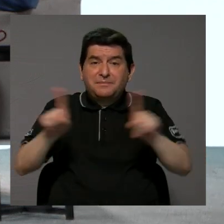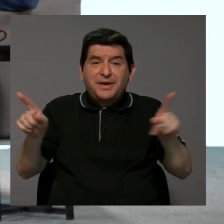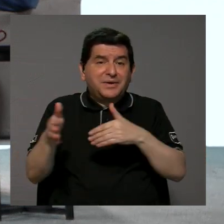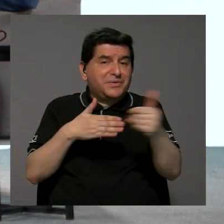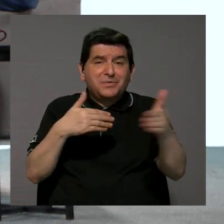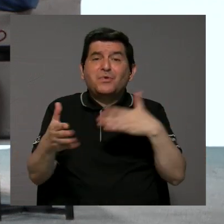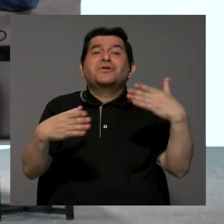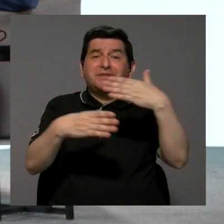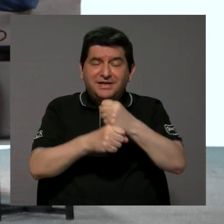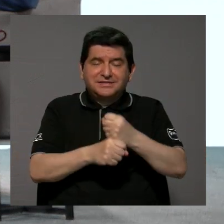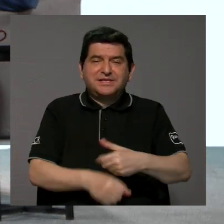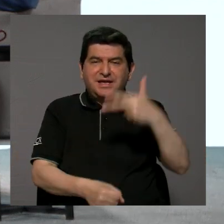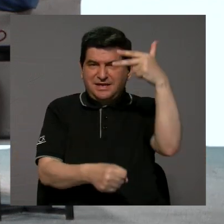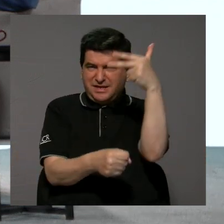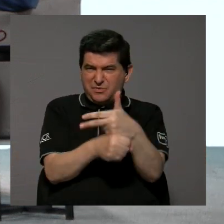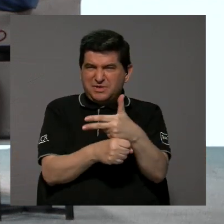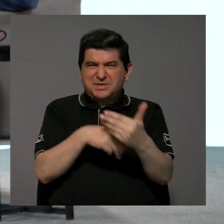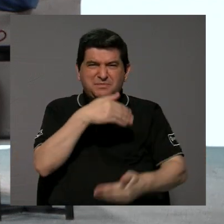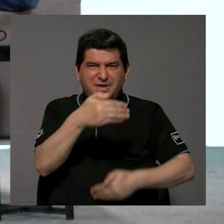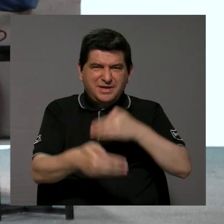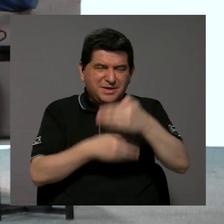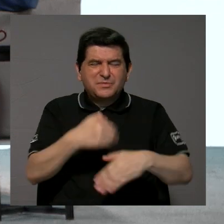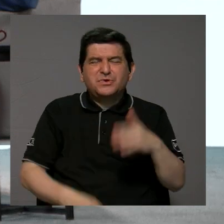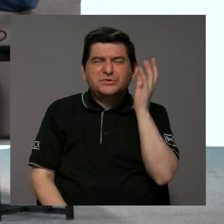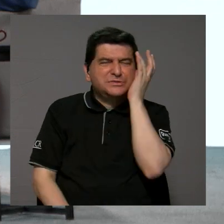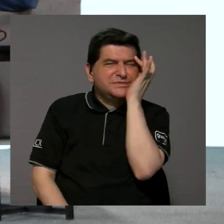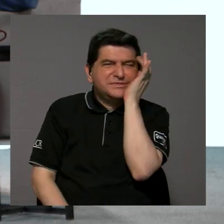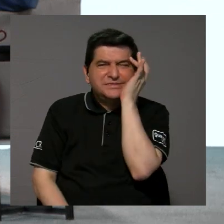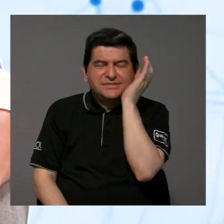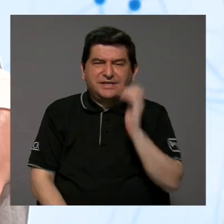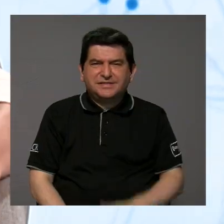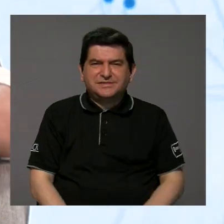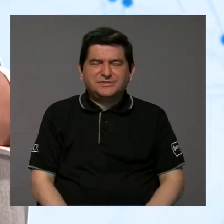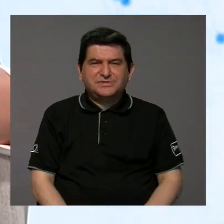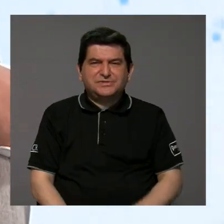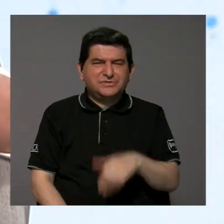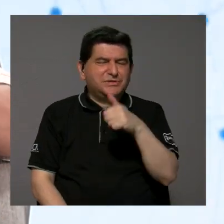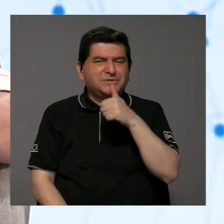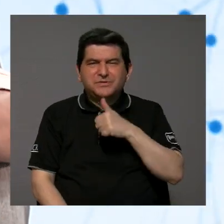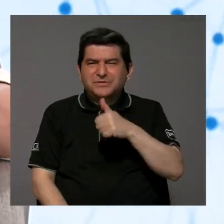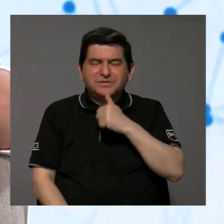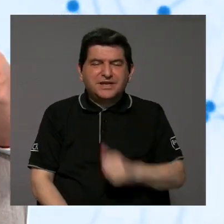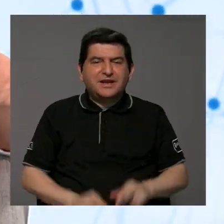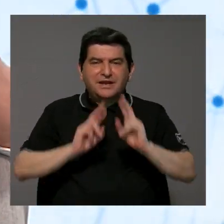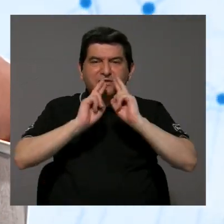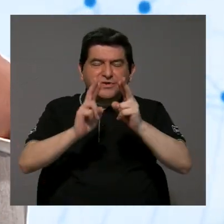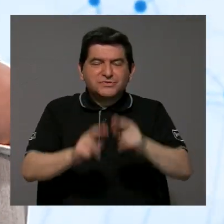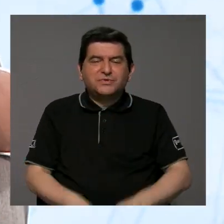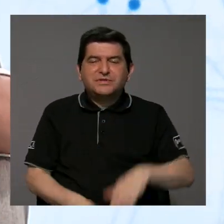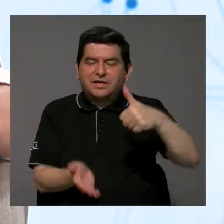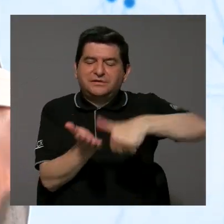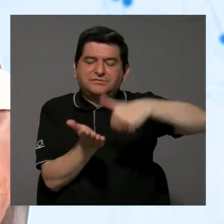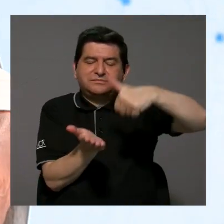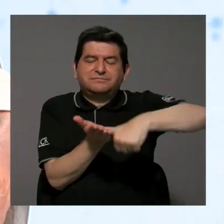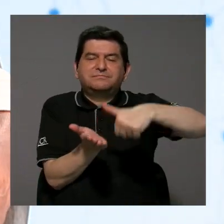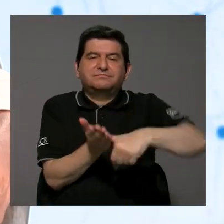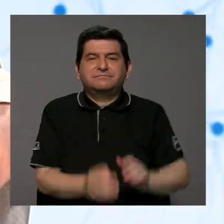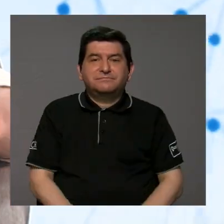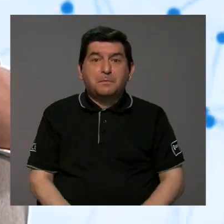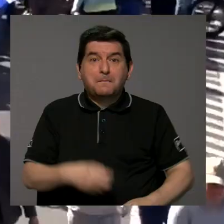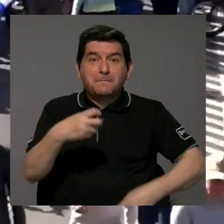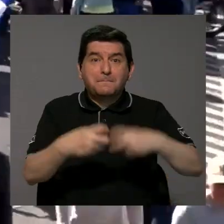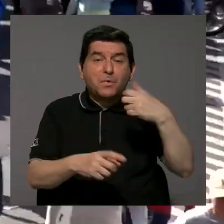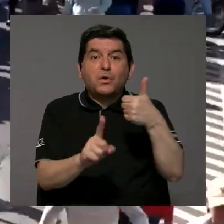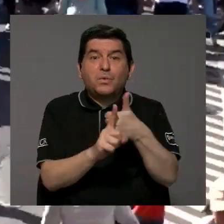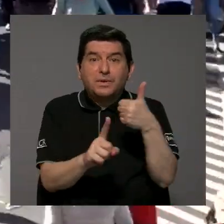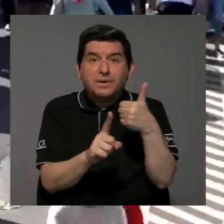se va a hacer. Y en Guatemala se vive un proceso también preocupante de intolerancia a los resultados electorales. Entonces, esto, que